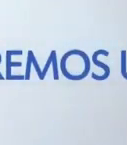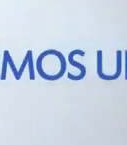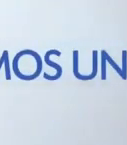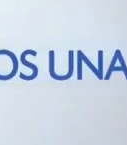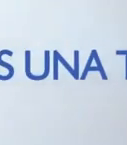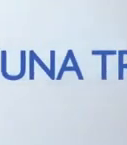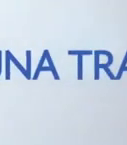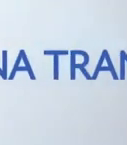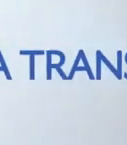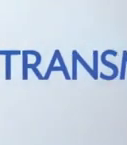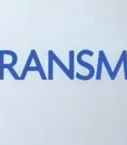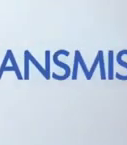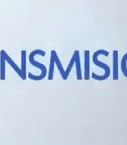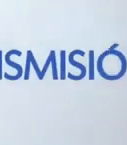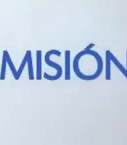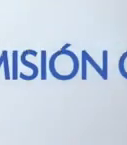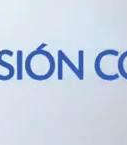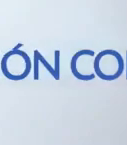no